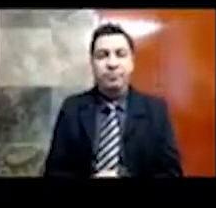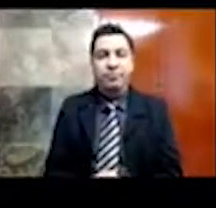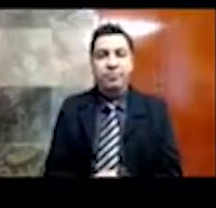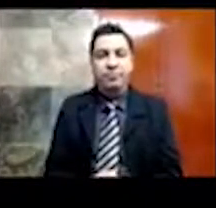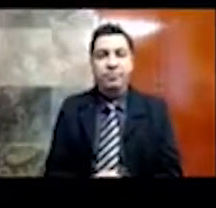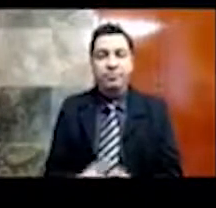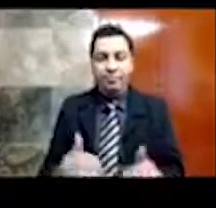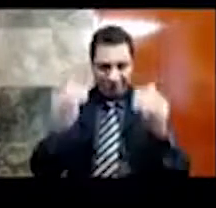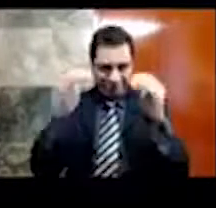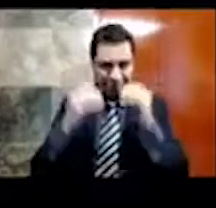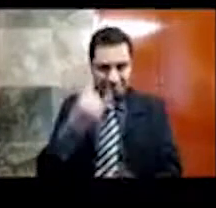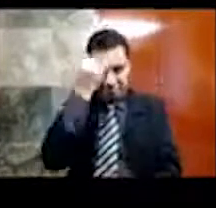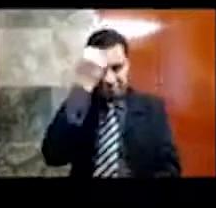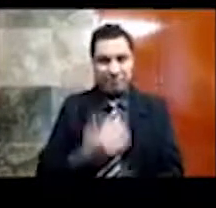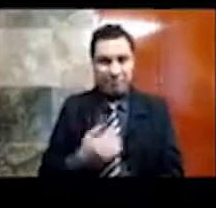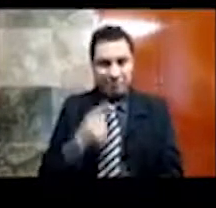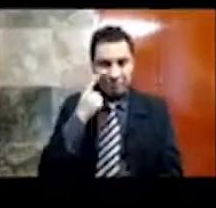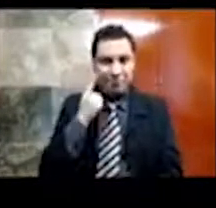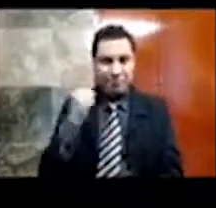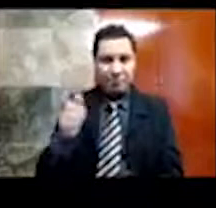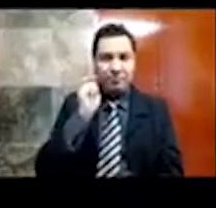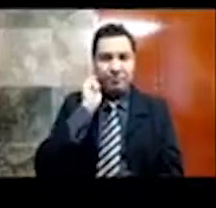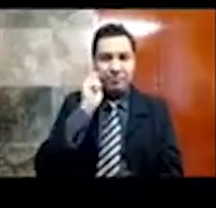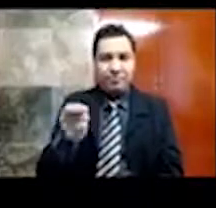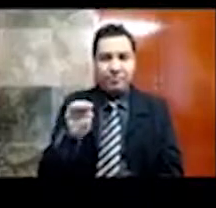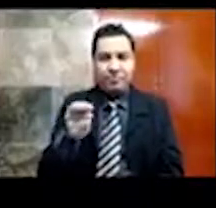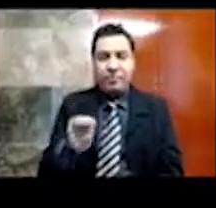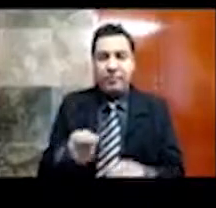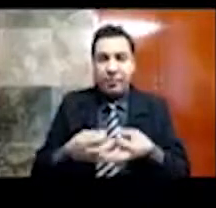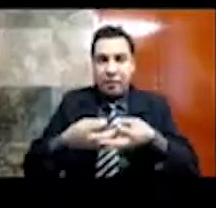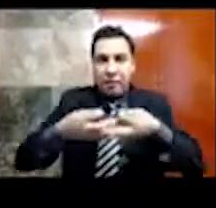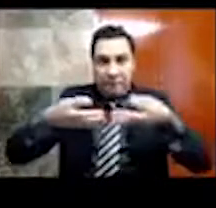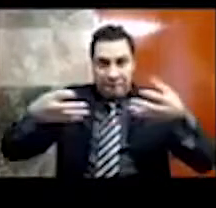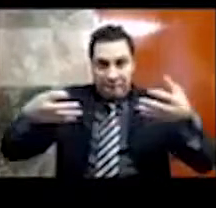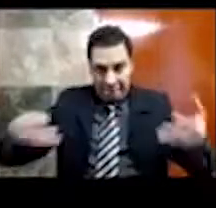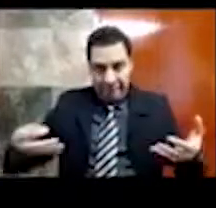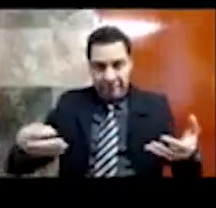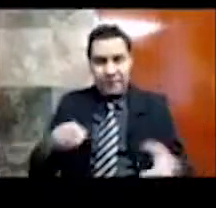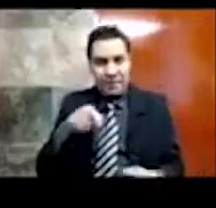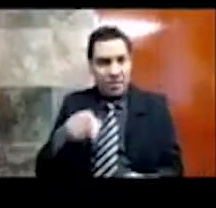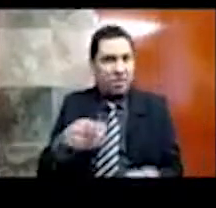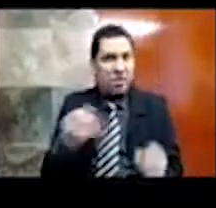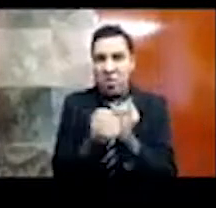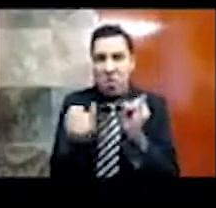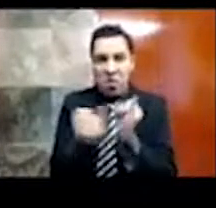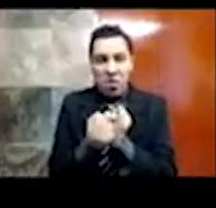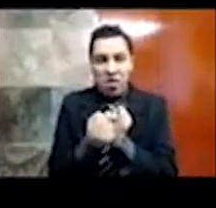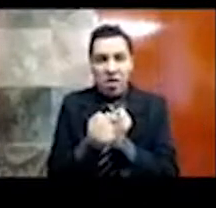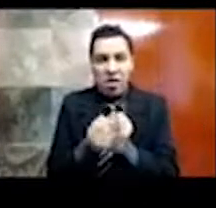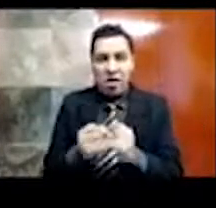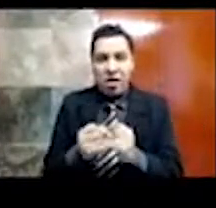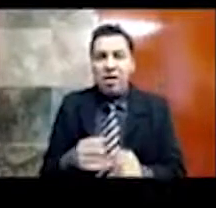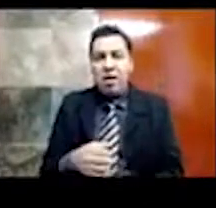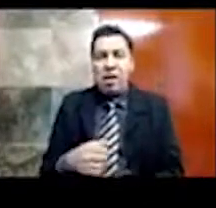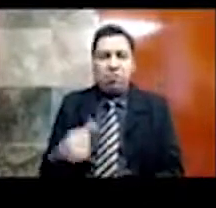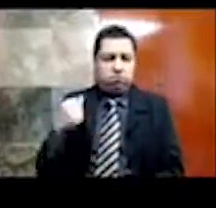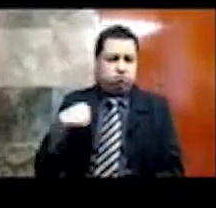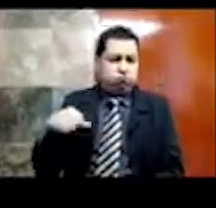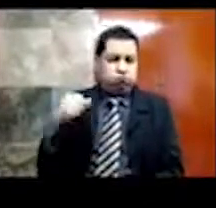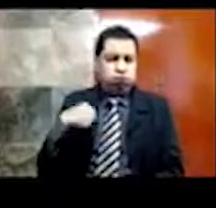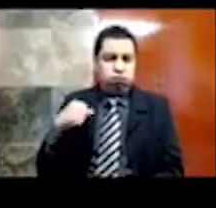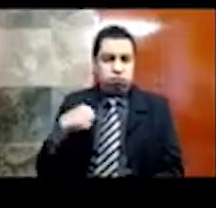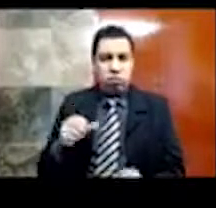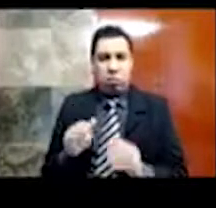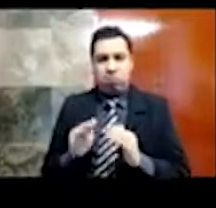Y miren, esta también es página de la historia tolteca chichimeca. La vieja pirámide convertida en cerro tiene